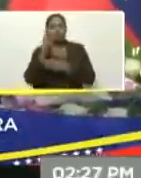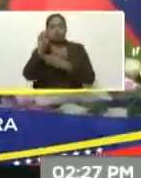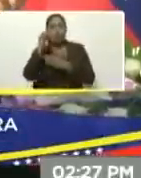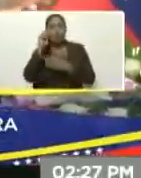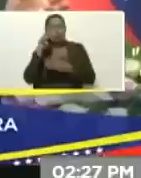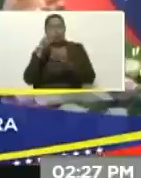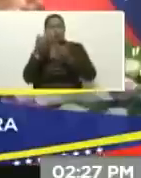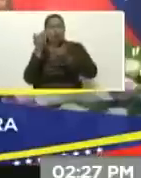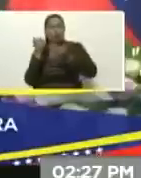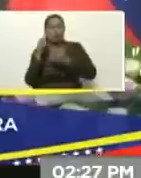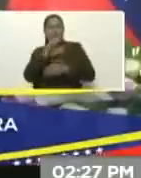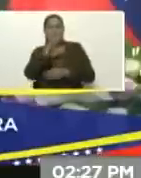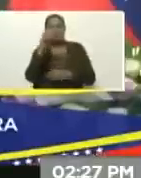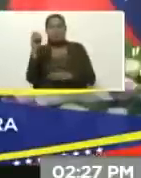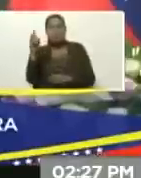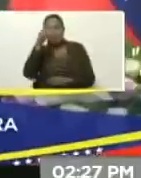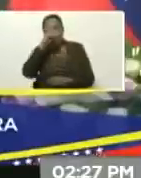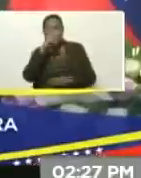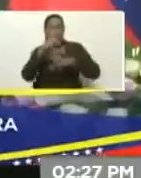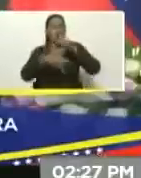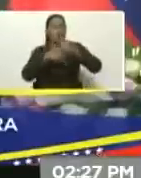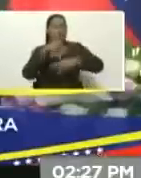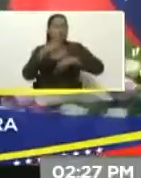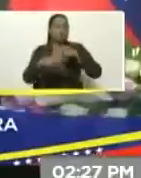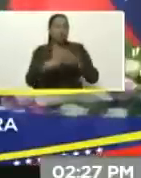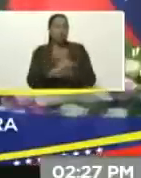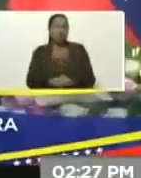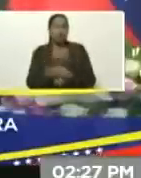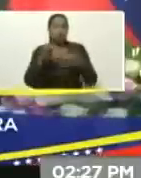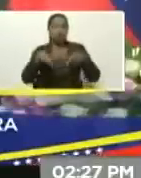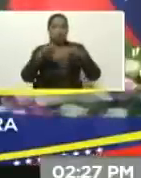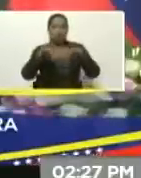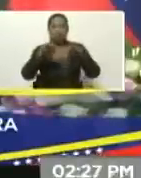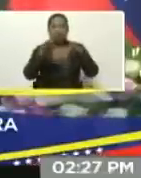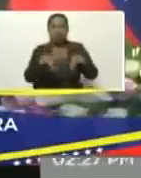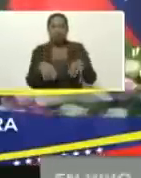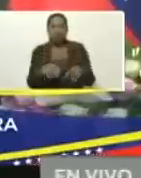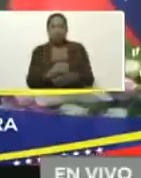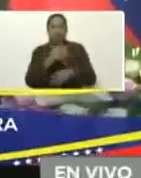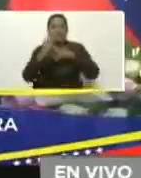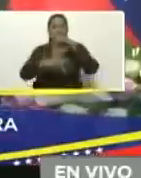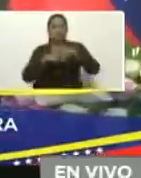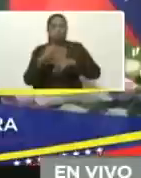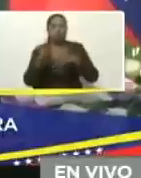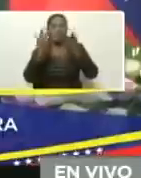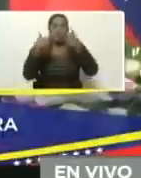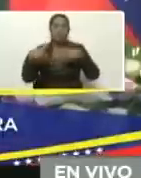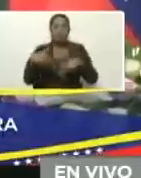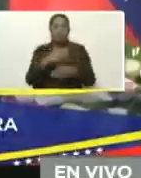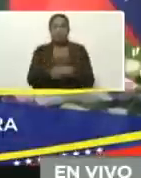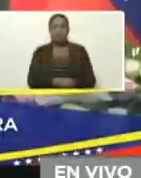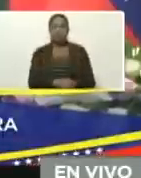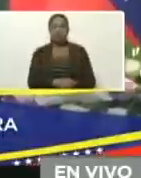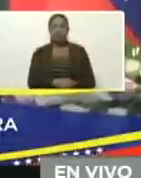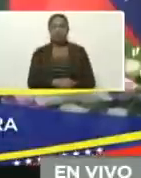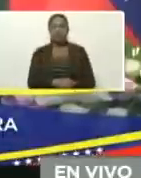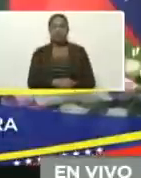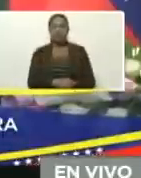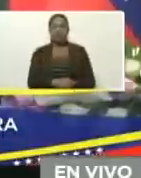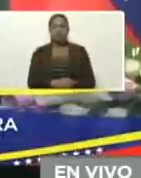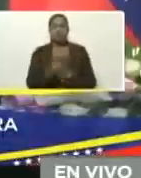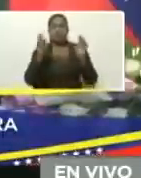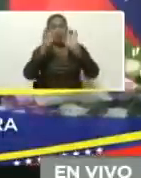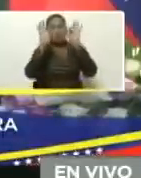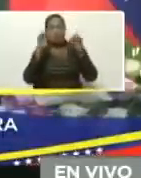antes visto en 100 años de la producción agrícola, de la producción industrial, de nuevas fuentes